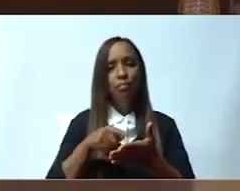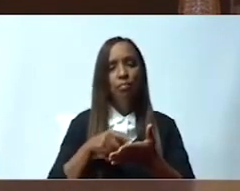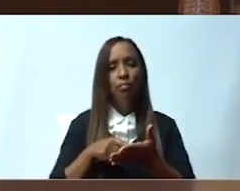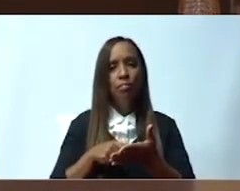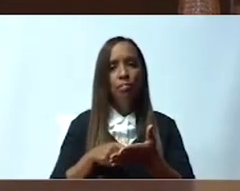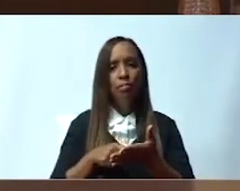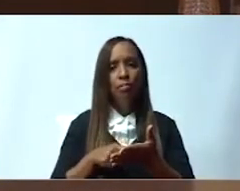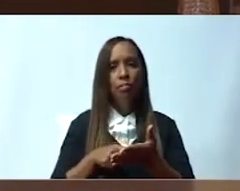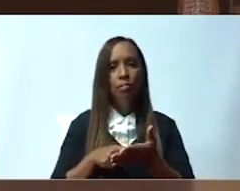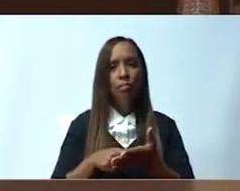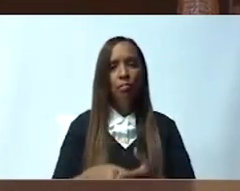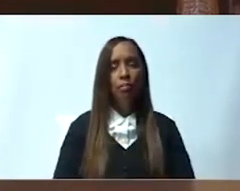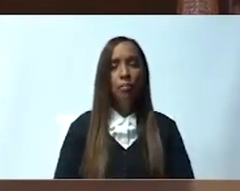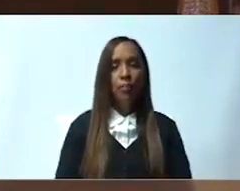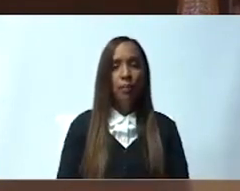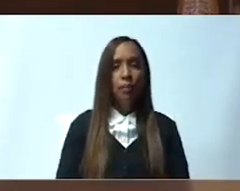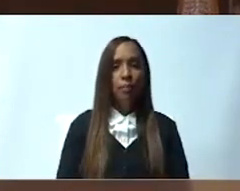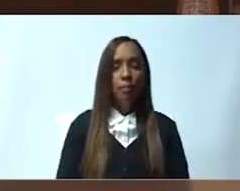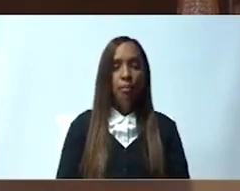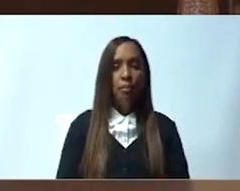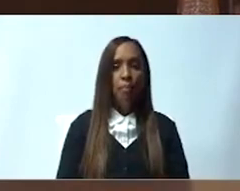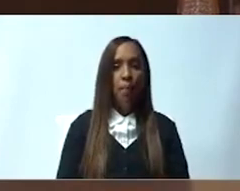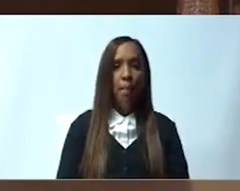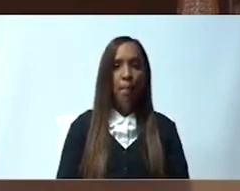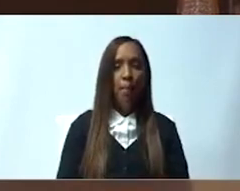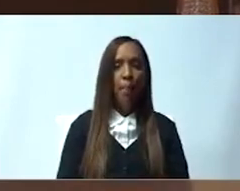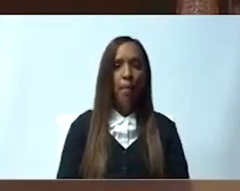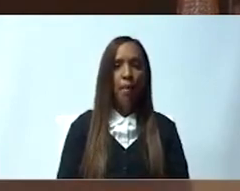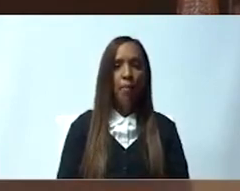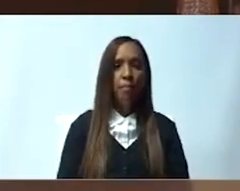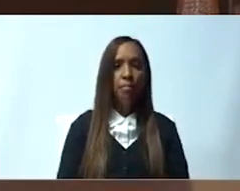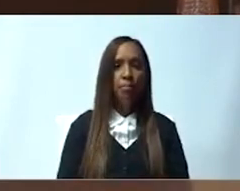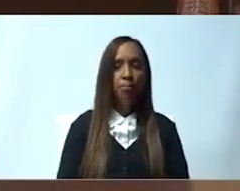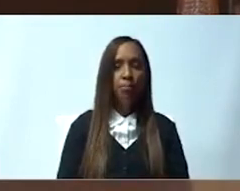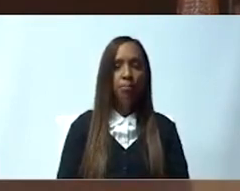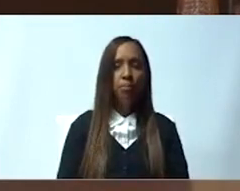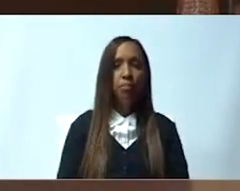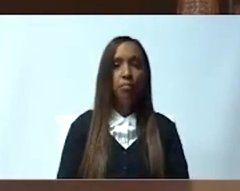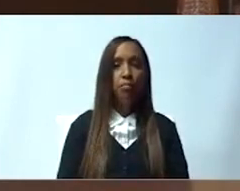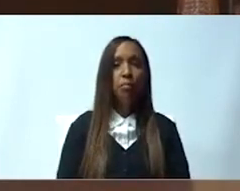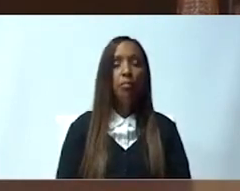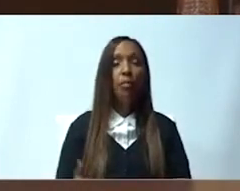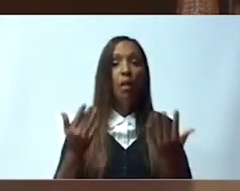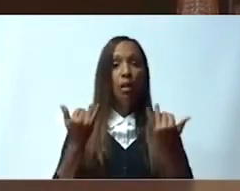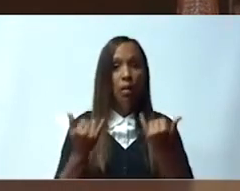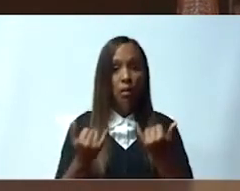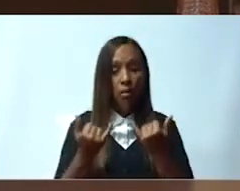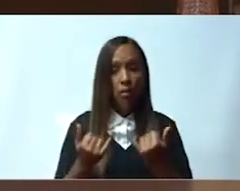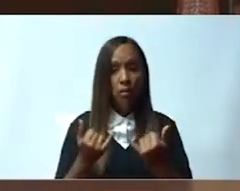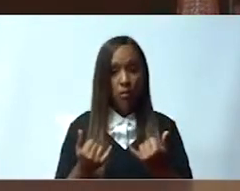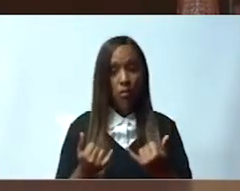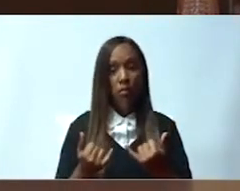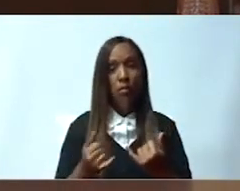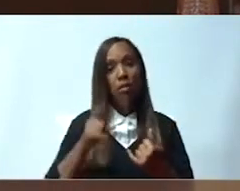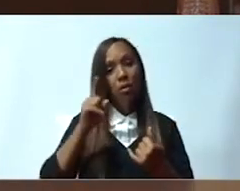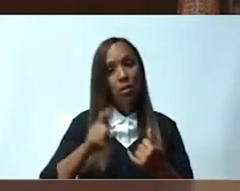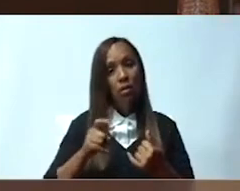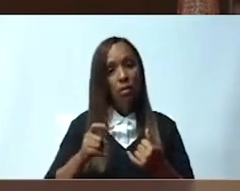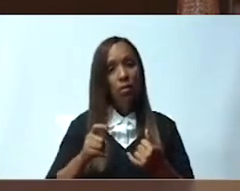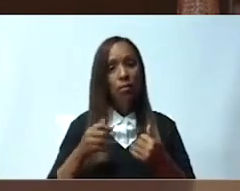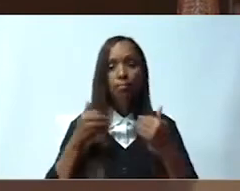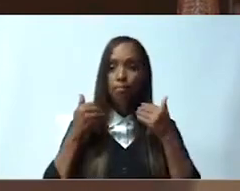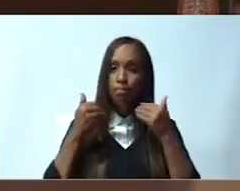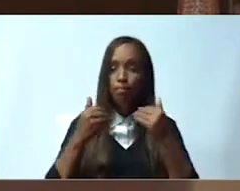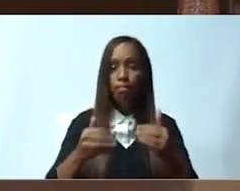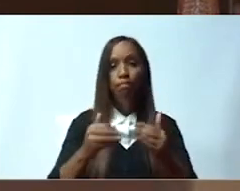Ahora que podemos, vamos a avanzar. Vamos a llamar a los señores diputados a que ocupen sus curules, por favor.